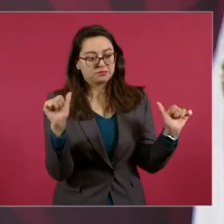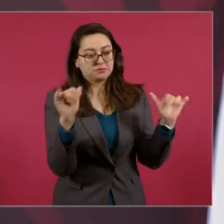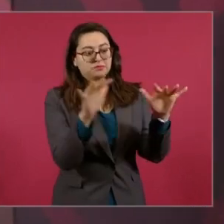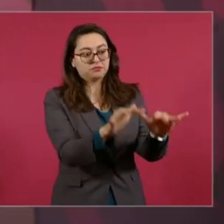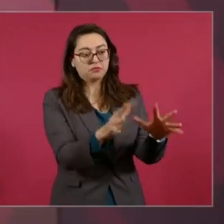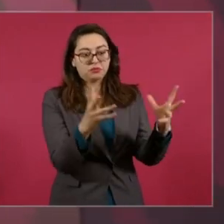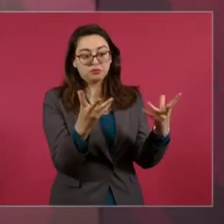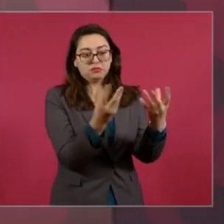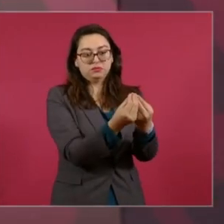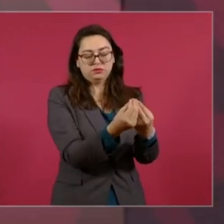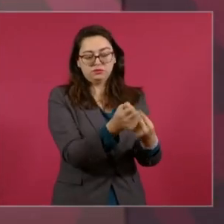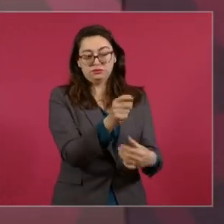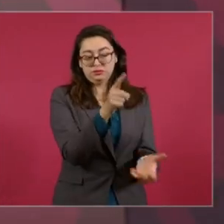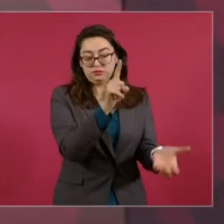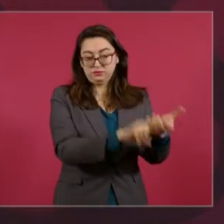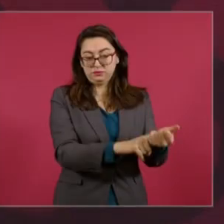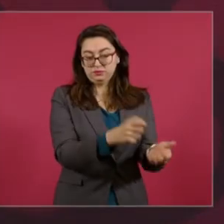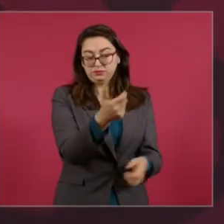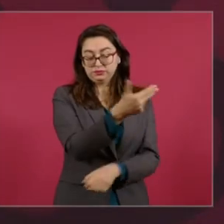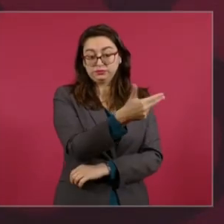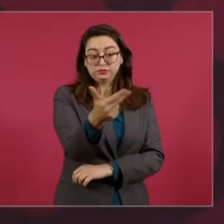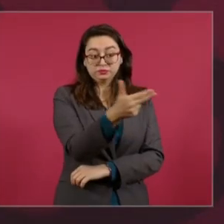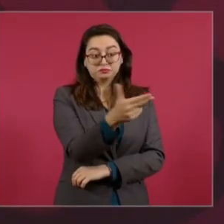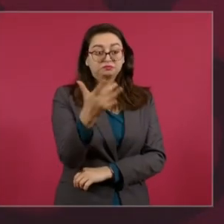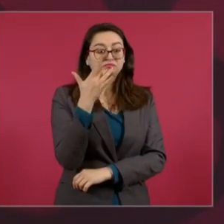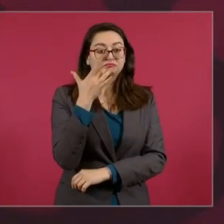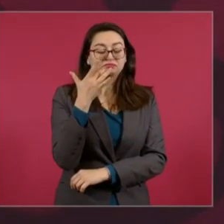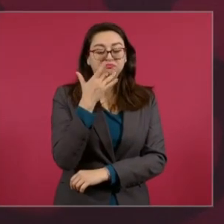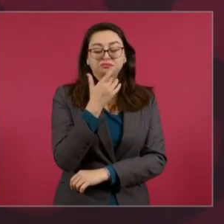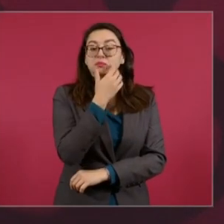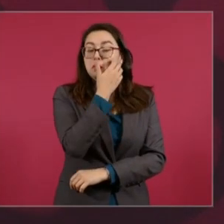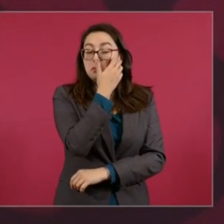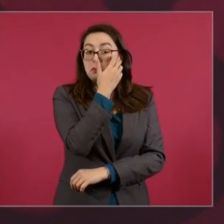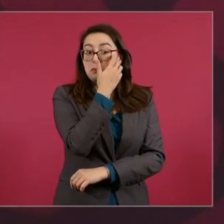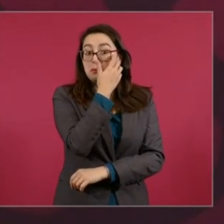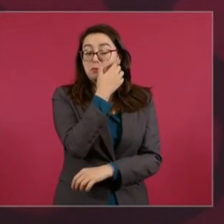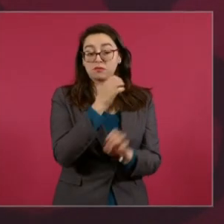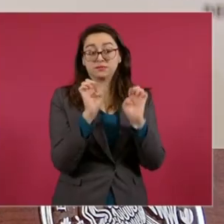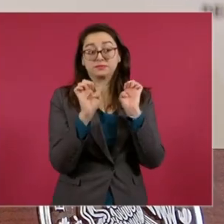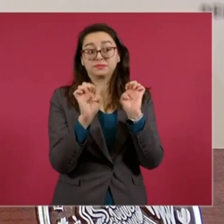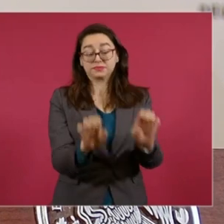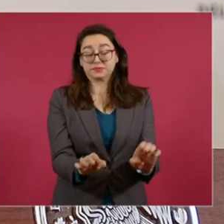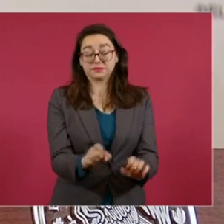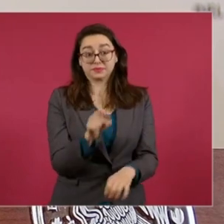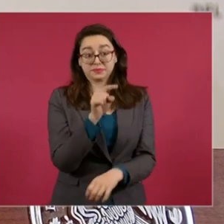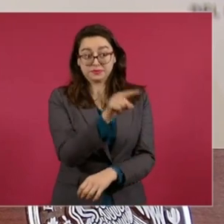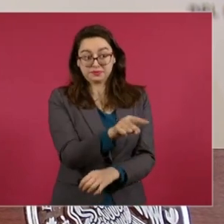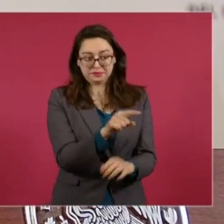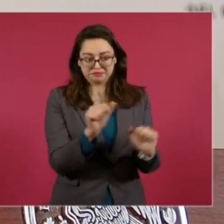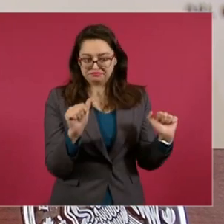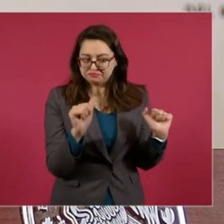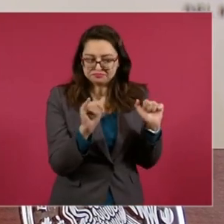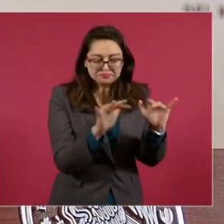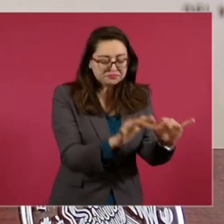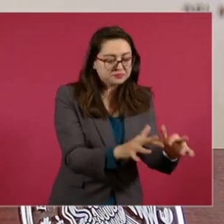un hotel, un Four Seasons, muy lujoso.